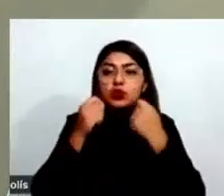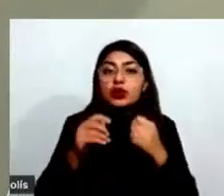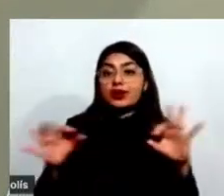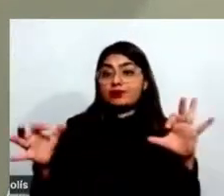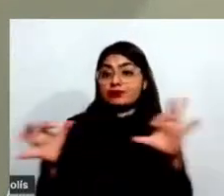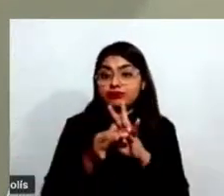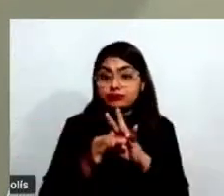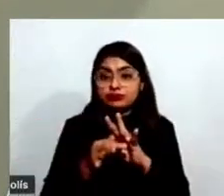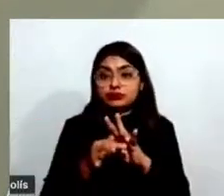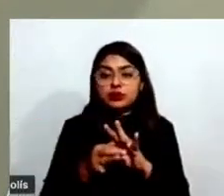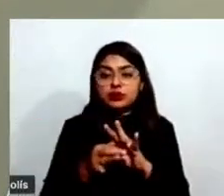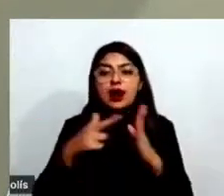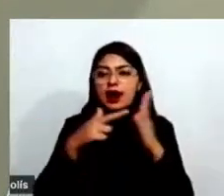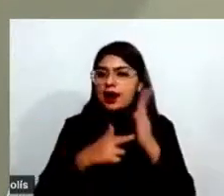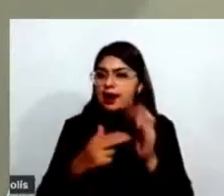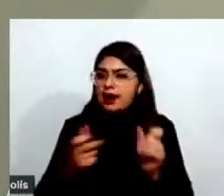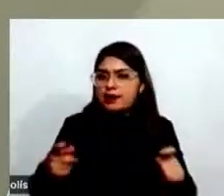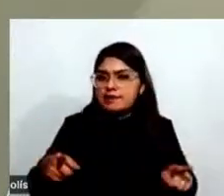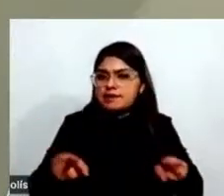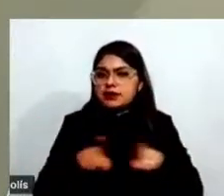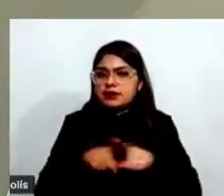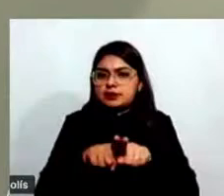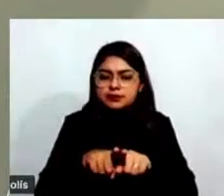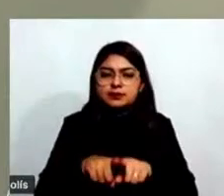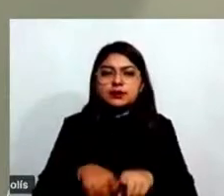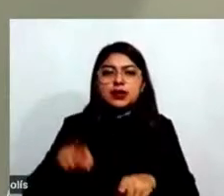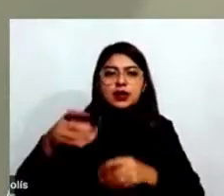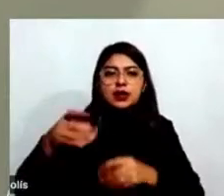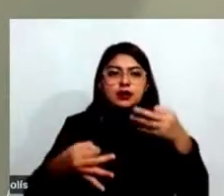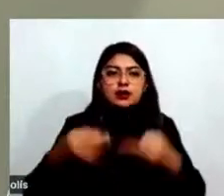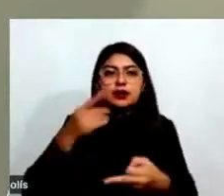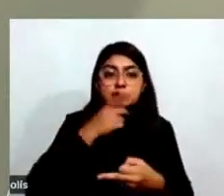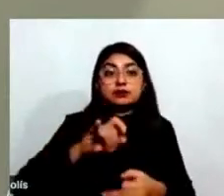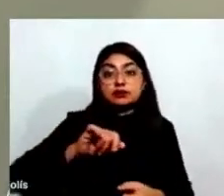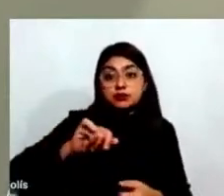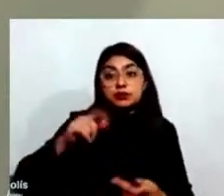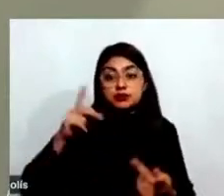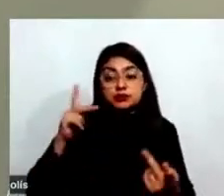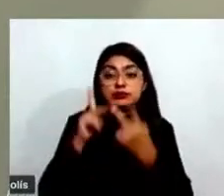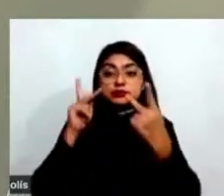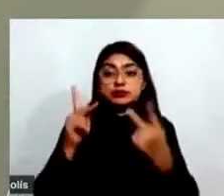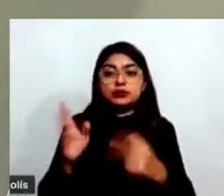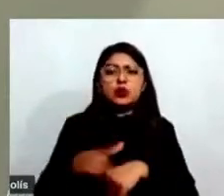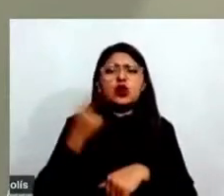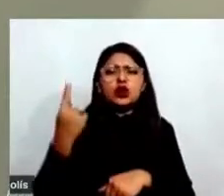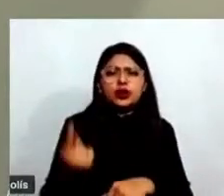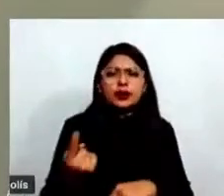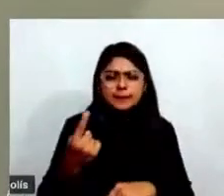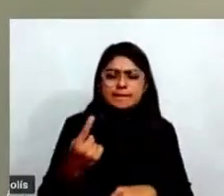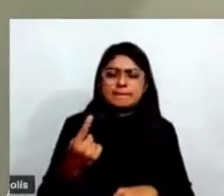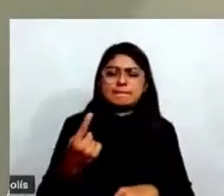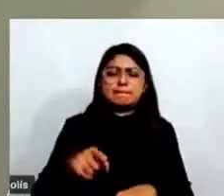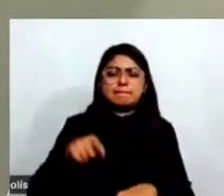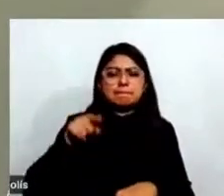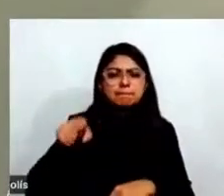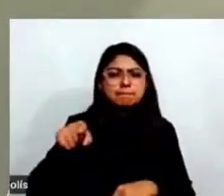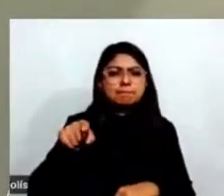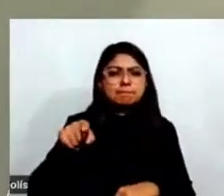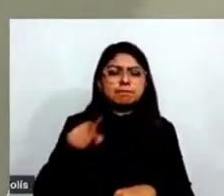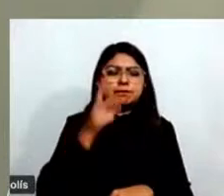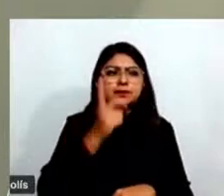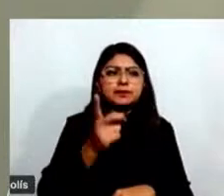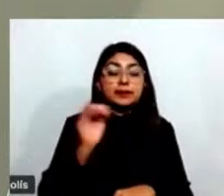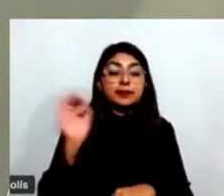Pero en definitiva la Corte ha dicho que sí, precisamente bajo la idea de que si dejamos a un juez